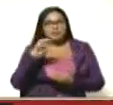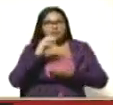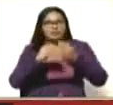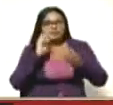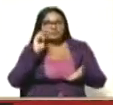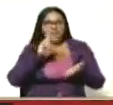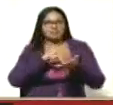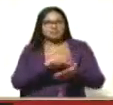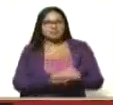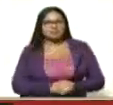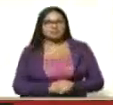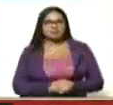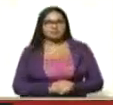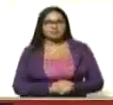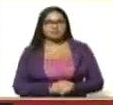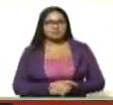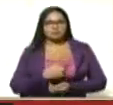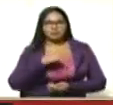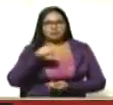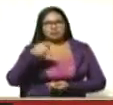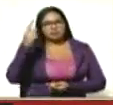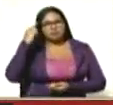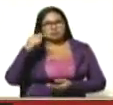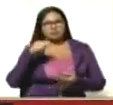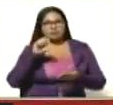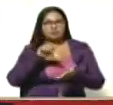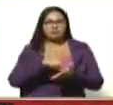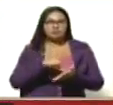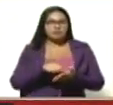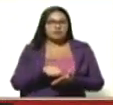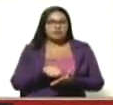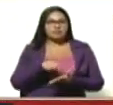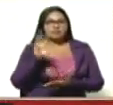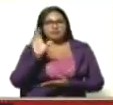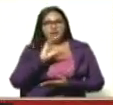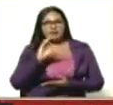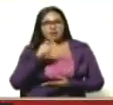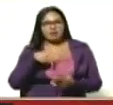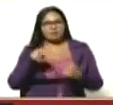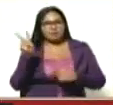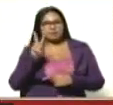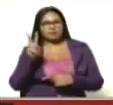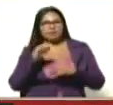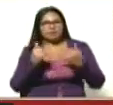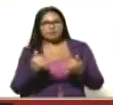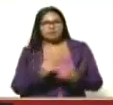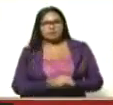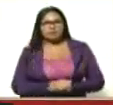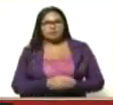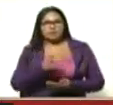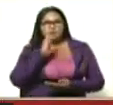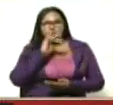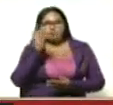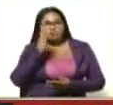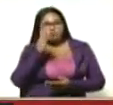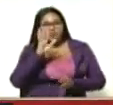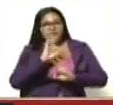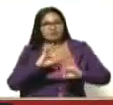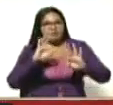presentes durante estos días acá en la ciudad capital, acá en Venezuela, y sin duda alguna es